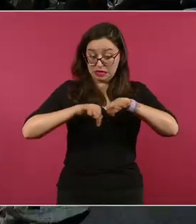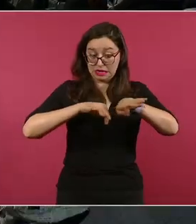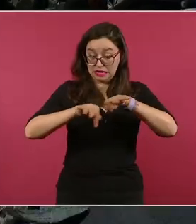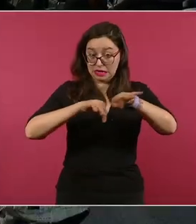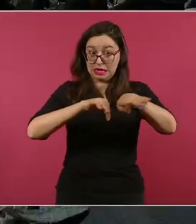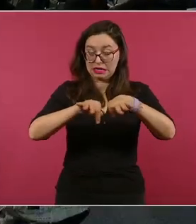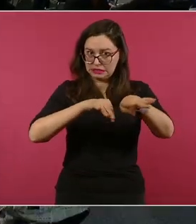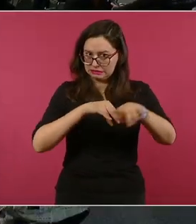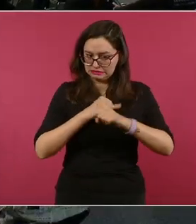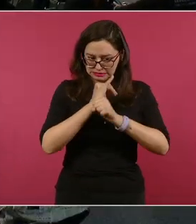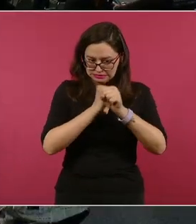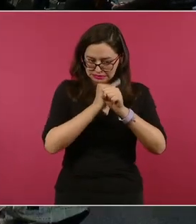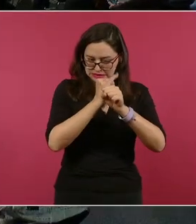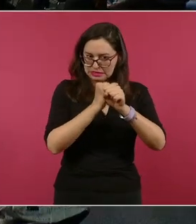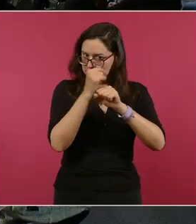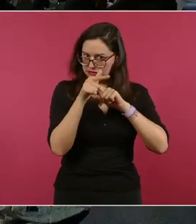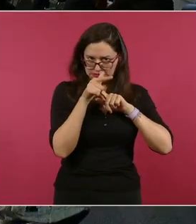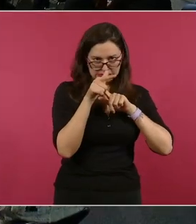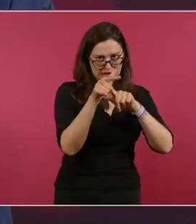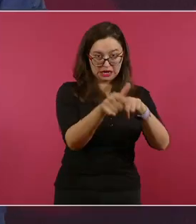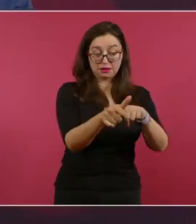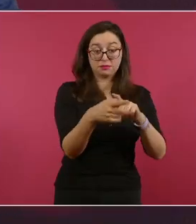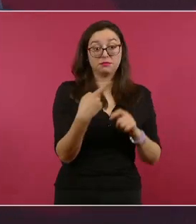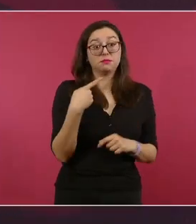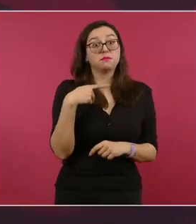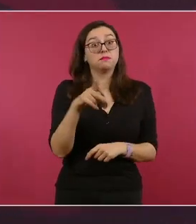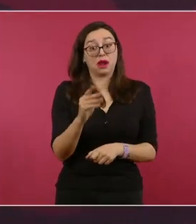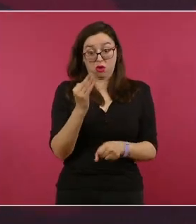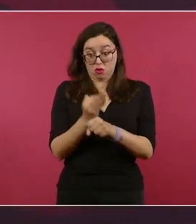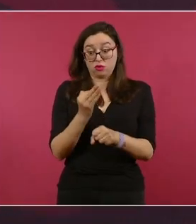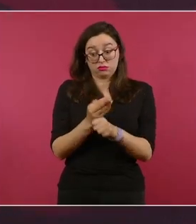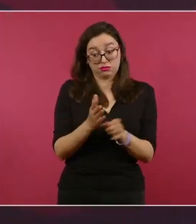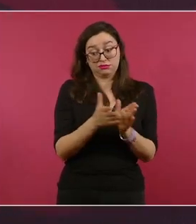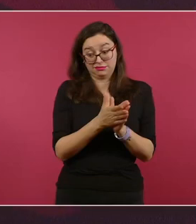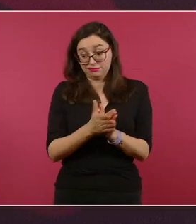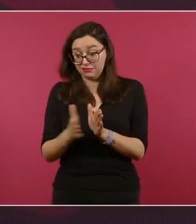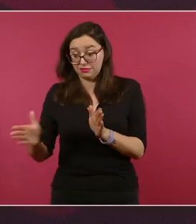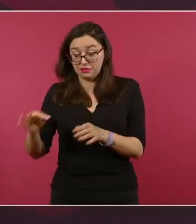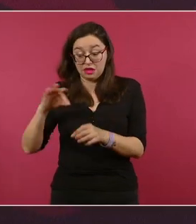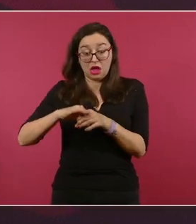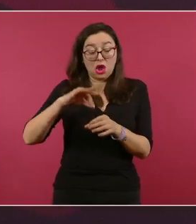de sopilotes, y eso estamos esperando que pasen las elecciones